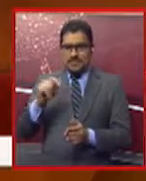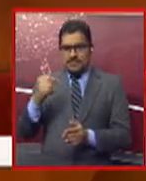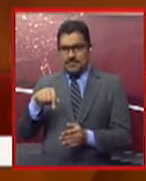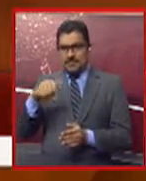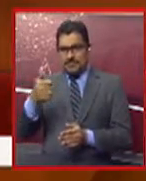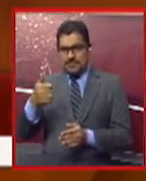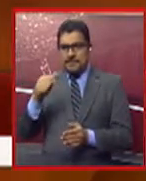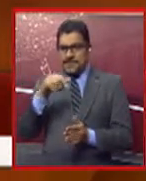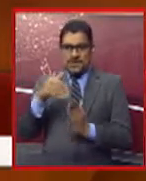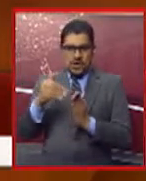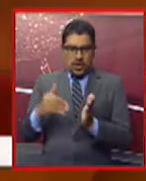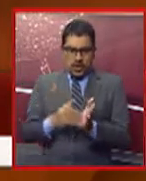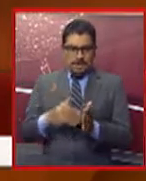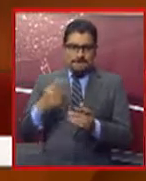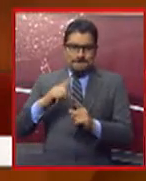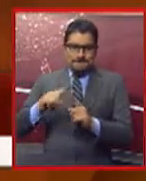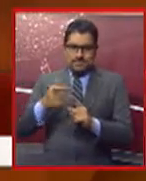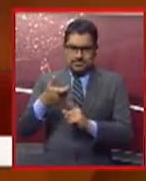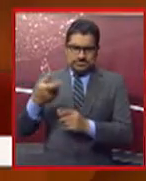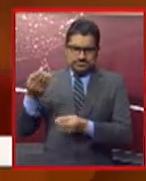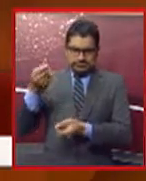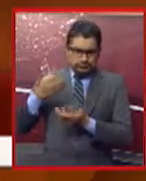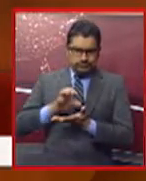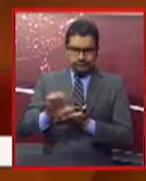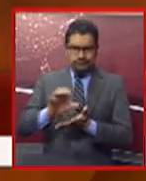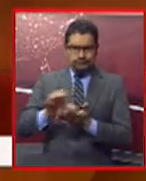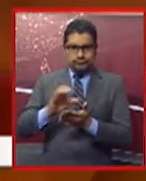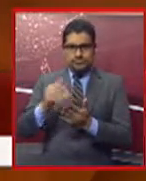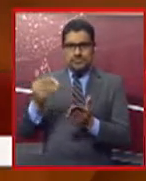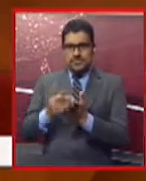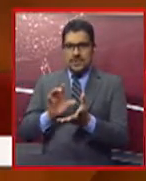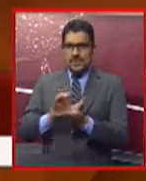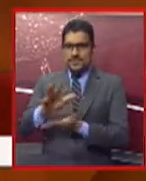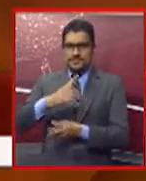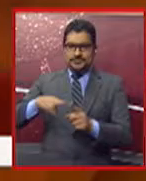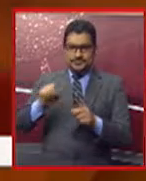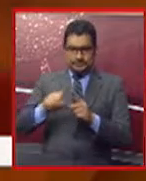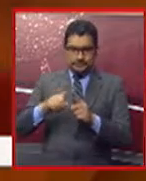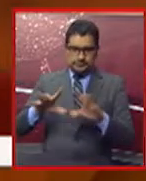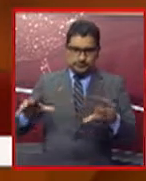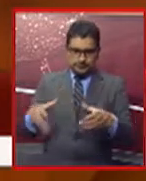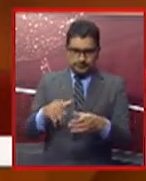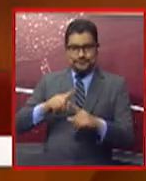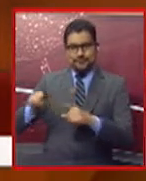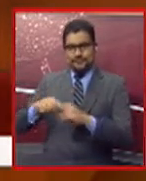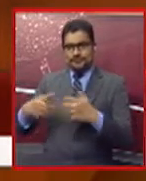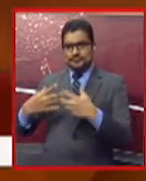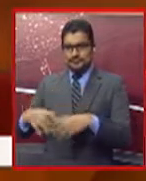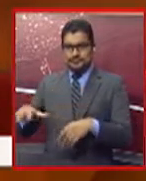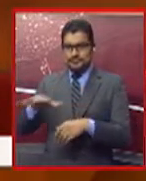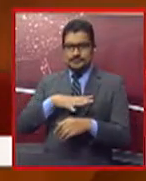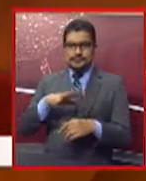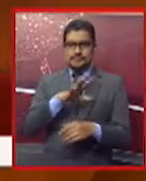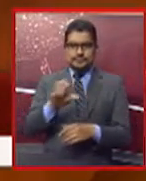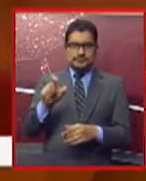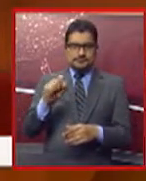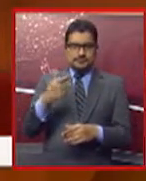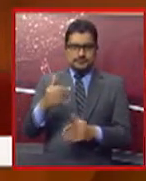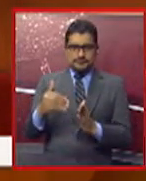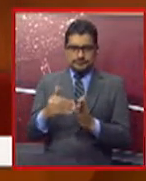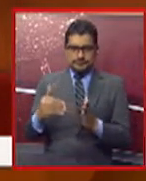1.997.157.6 millones de pesos correspondientes a los ingresos de organismos y empresas y